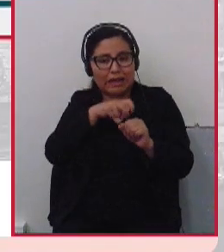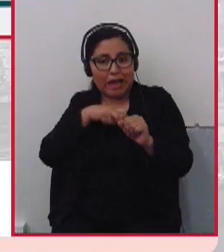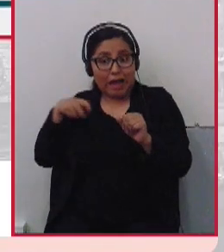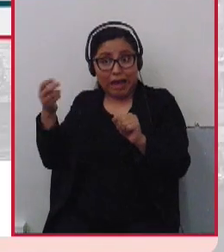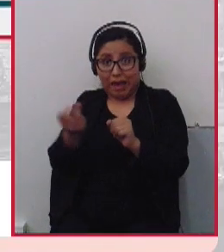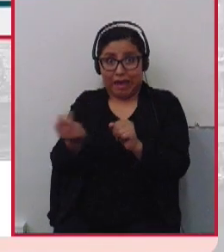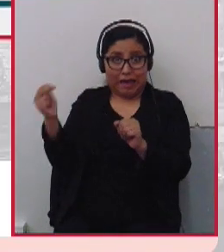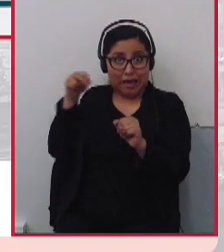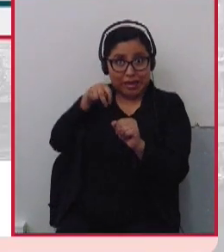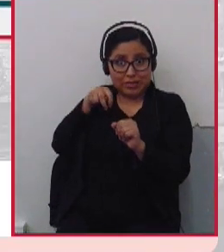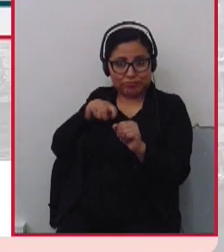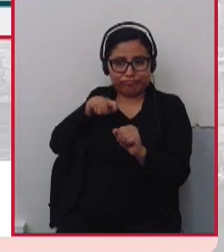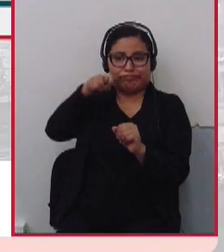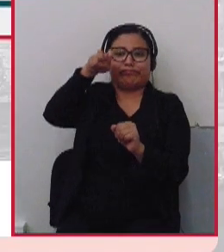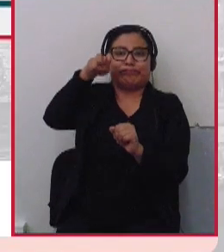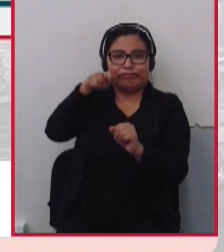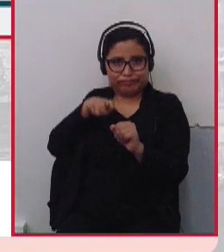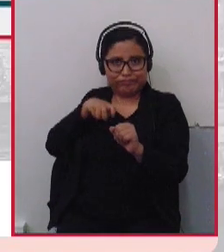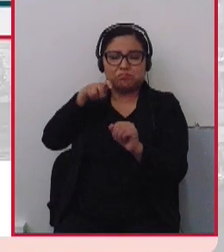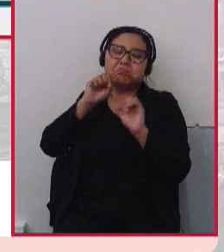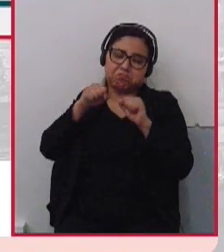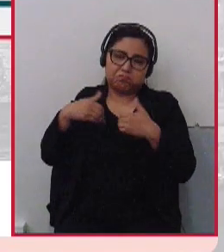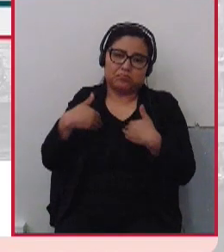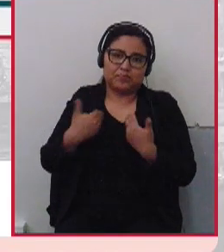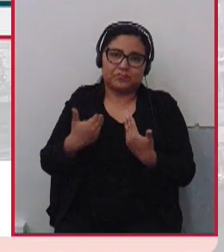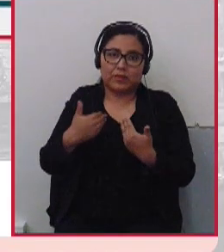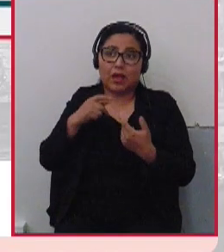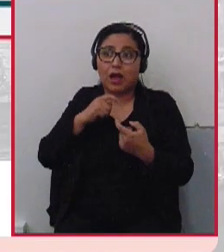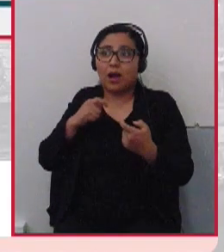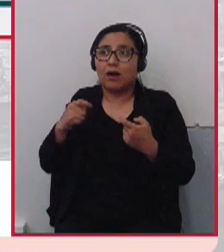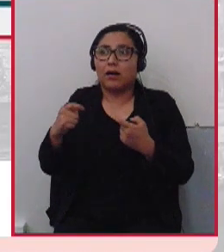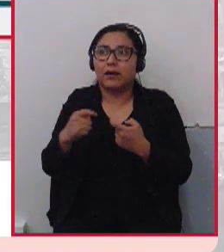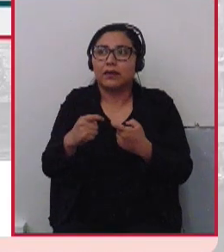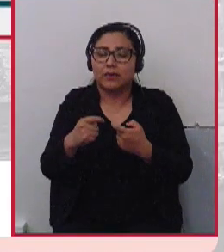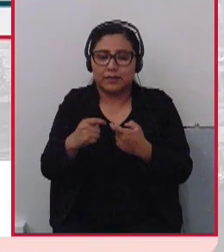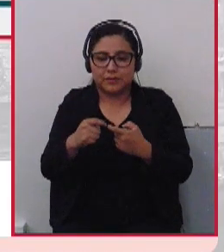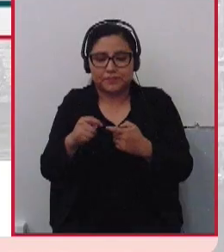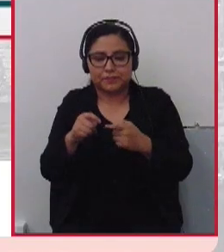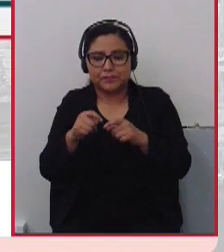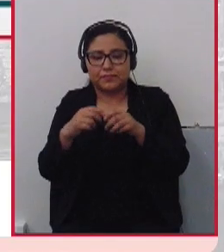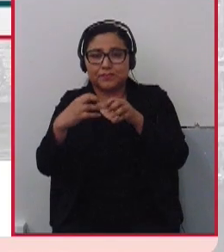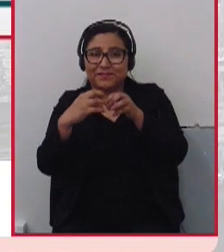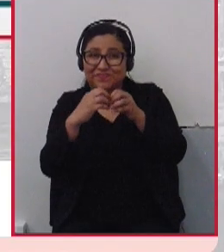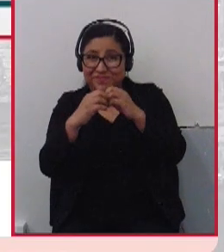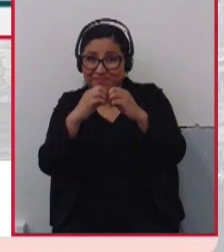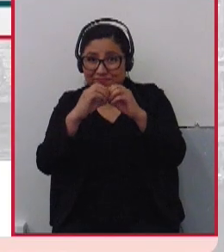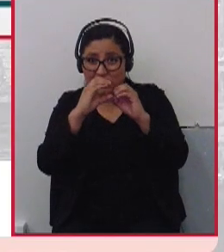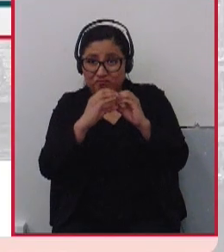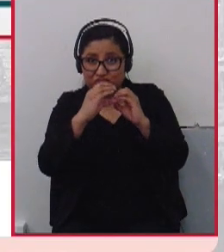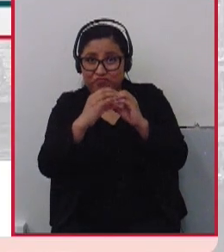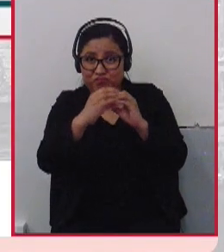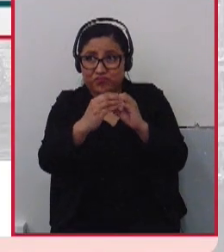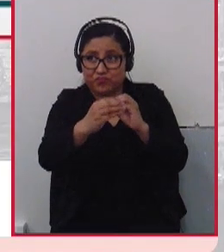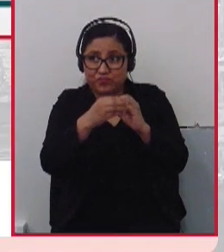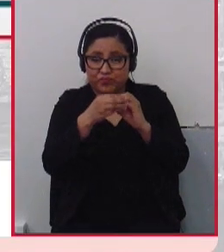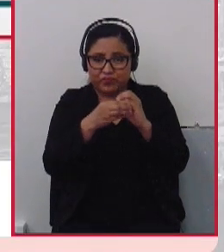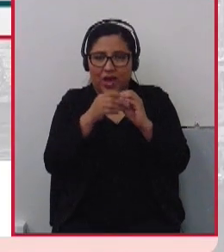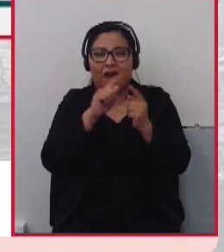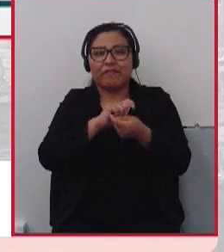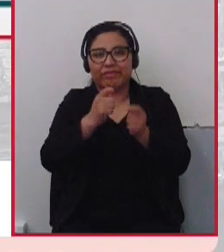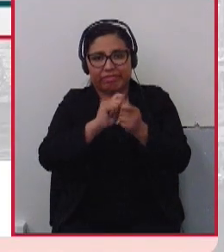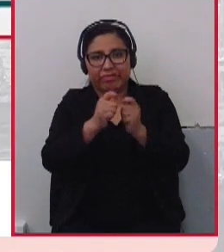dado versatilidad. La zona de reactivos está en esta zona, me olvidé comentarles. Toda la zona de reactivos la tenemos acá.